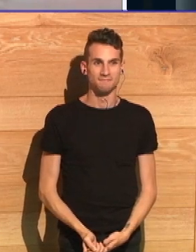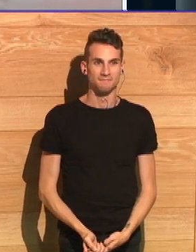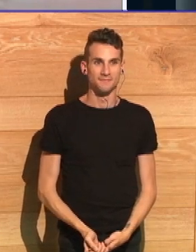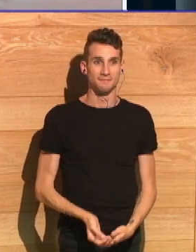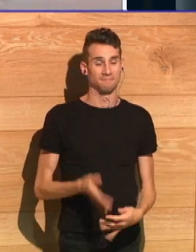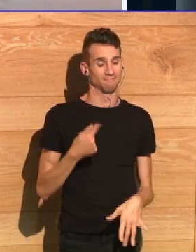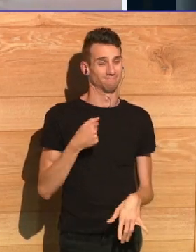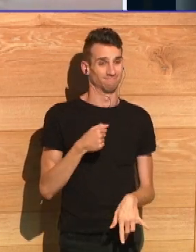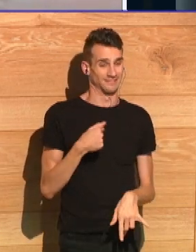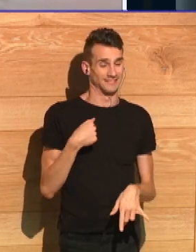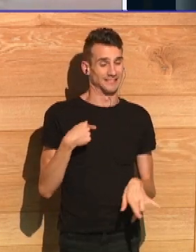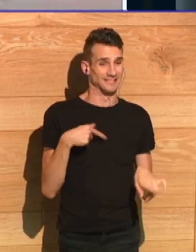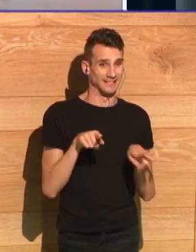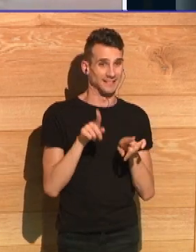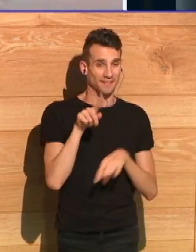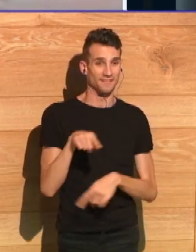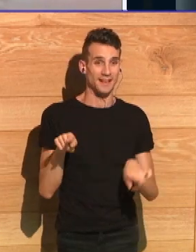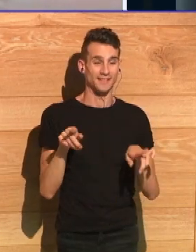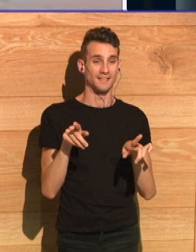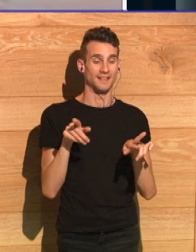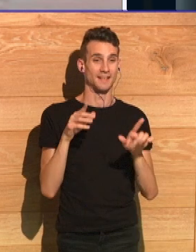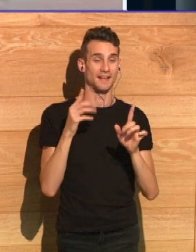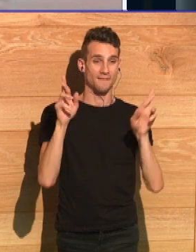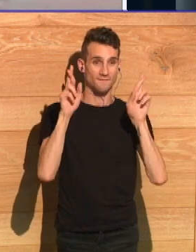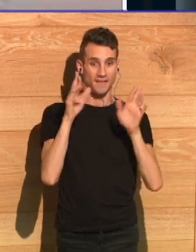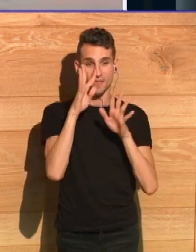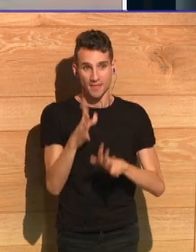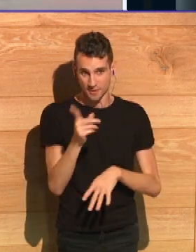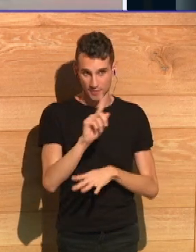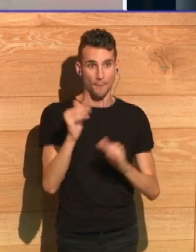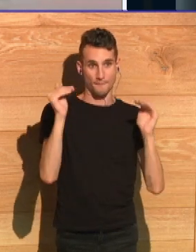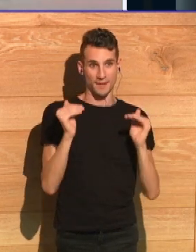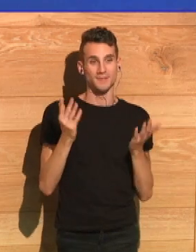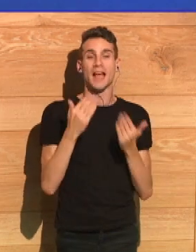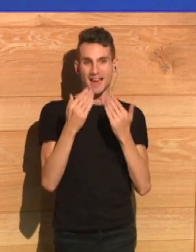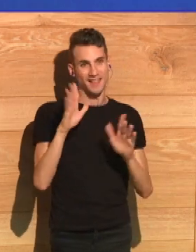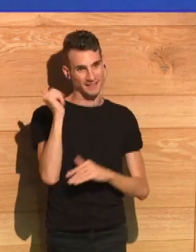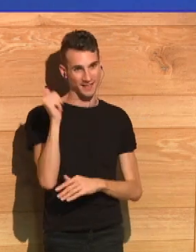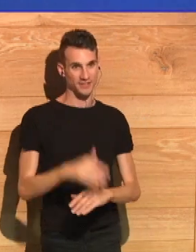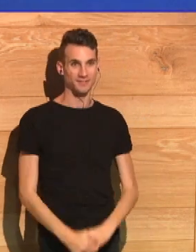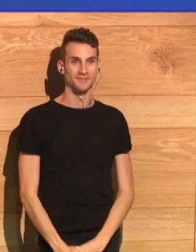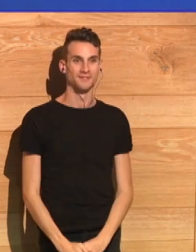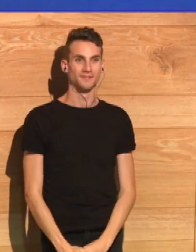Me too. Bueno, yo también espero que no sean 10 años. Muchísimas gracias. Muchas gracias. Adiós.